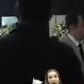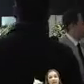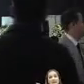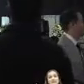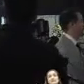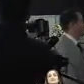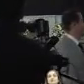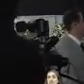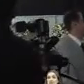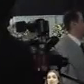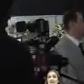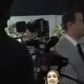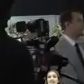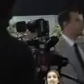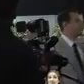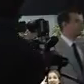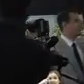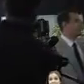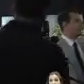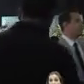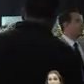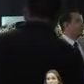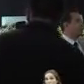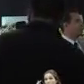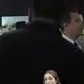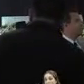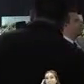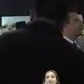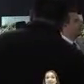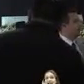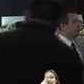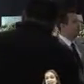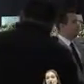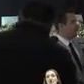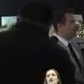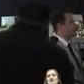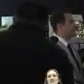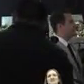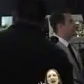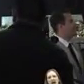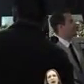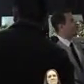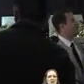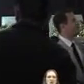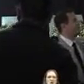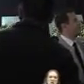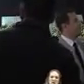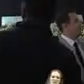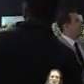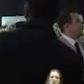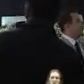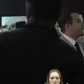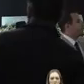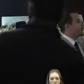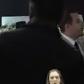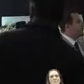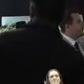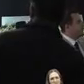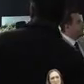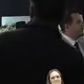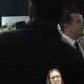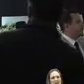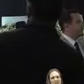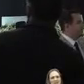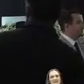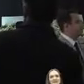parte incluso del potrillo de su hijo que el sepelio se daría en horas del mediodía. Sin embargo, piensan extender el horario de